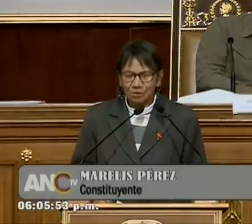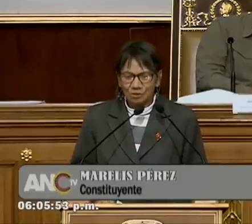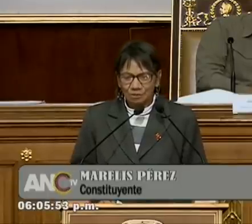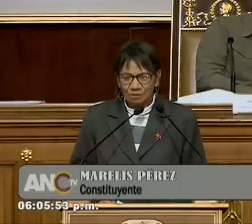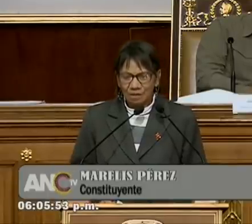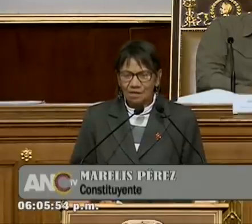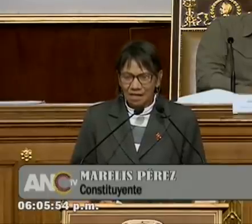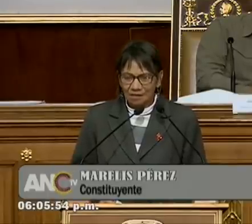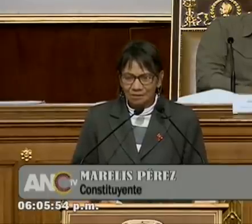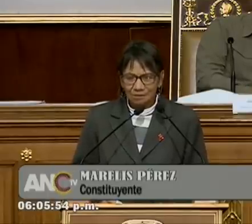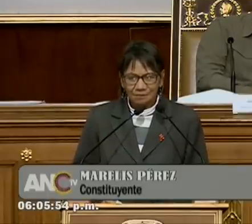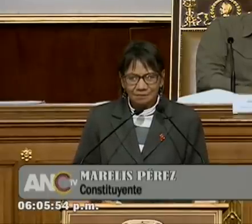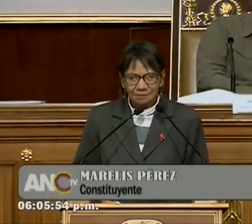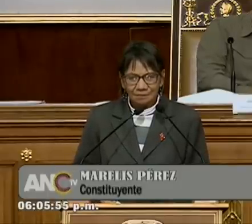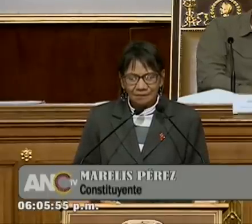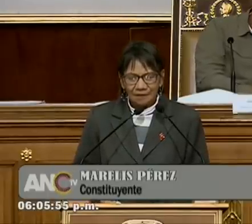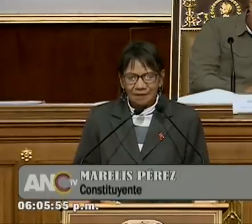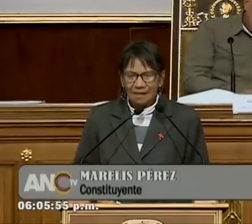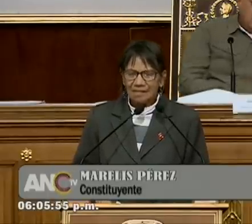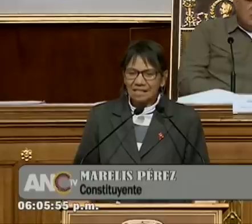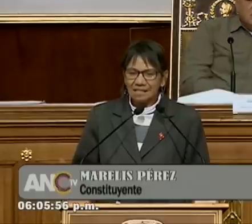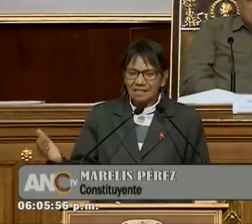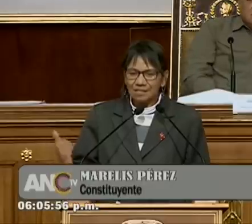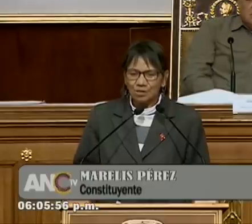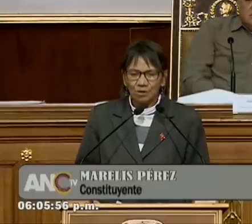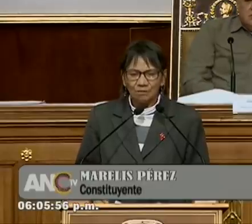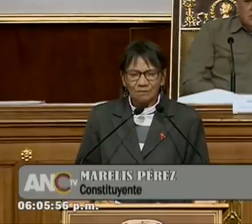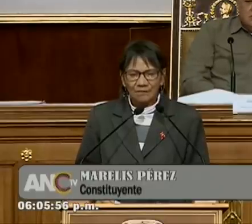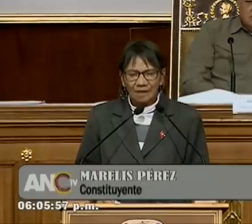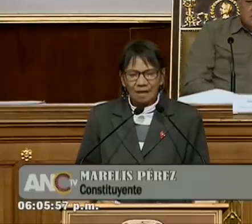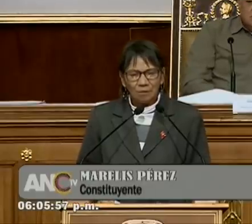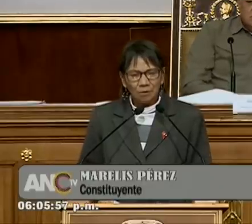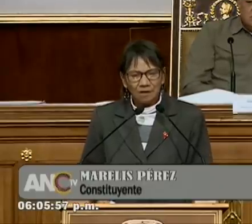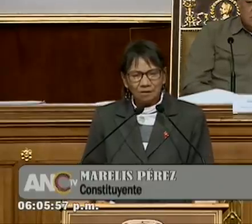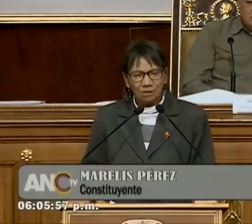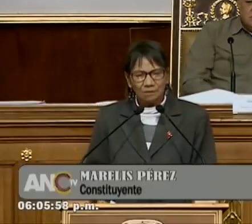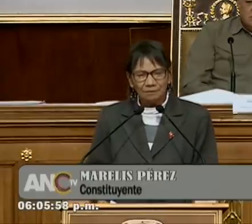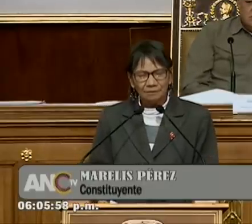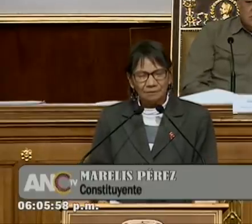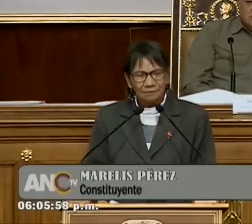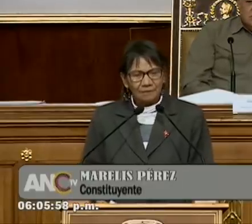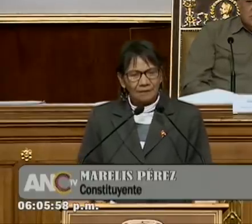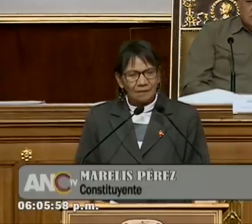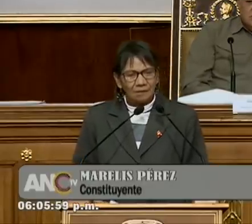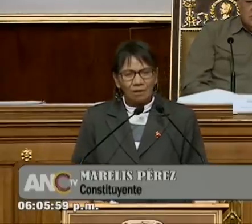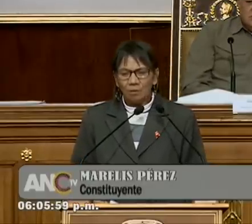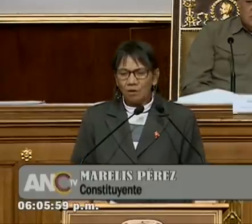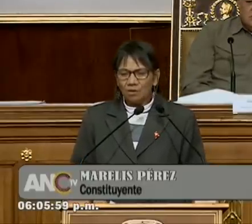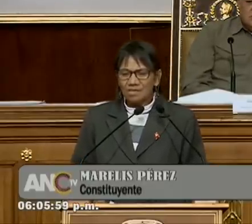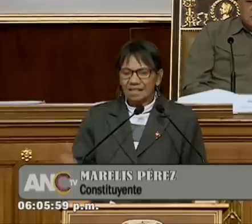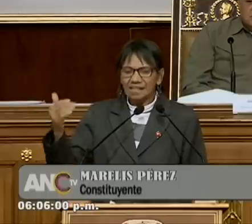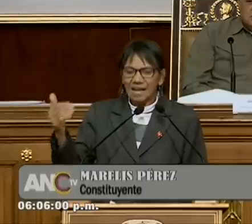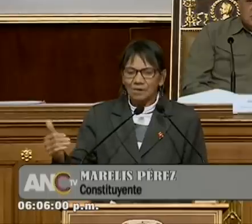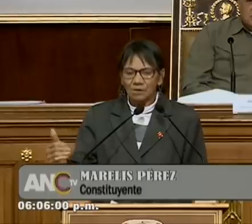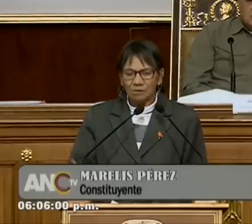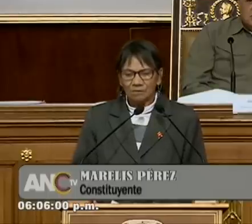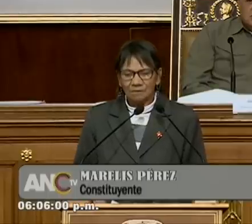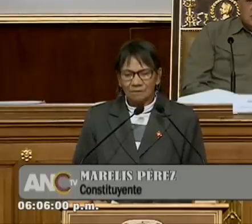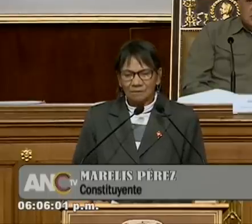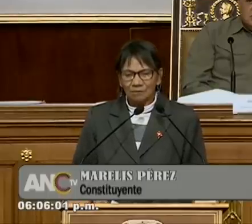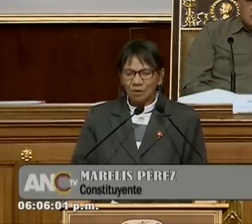pretenden ellos de aislarnos. Y en esa dirección hemos visto cómo se han